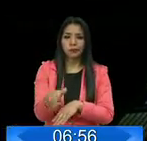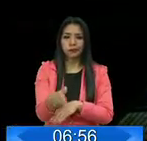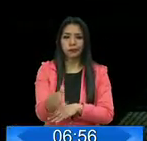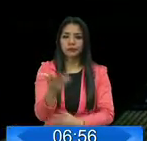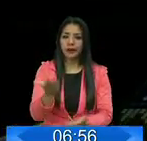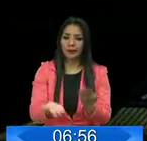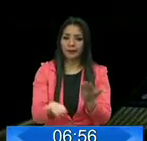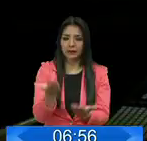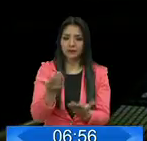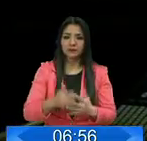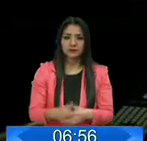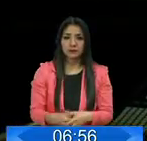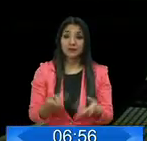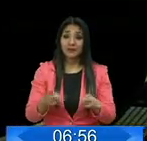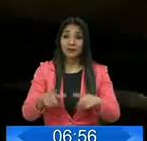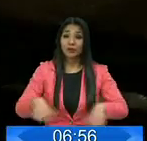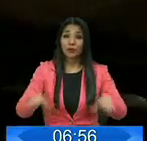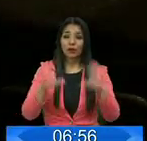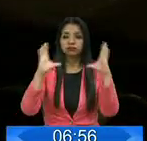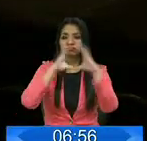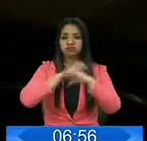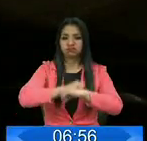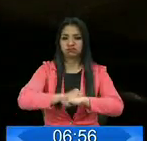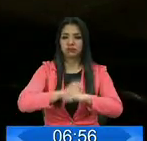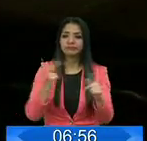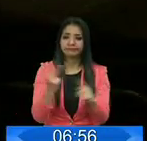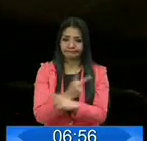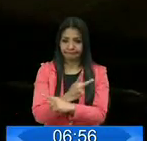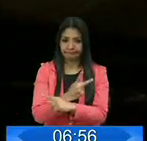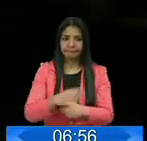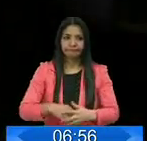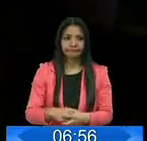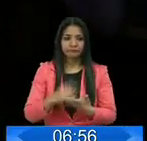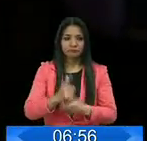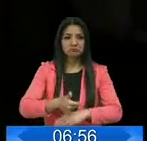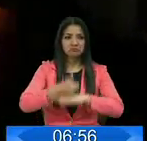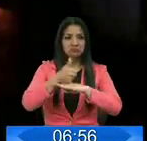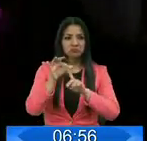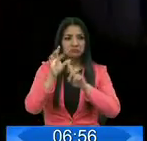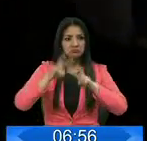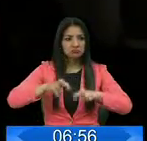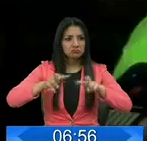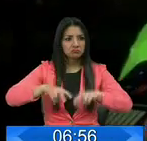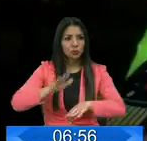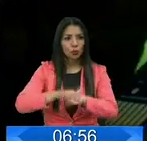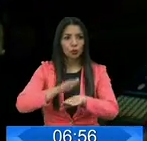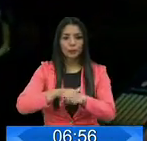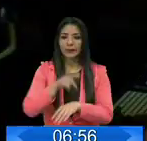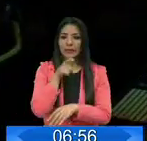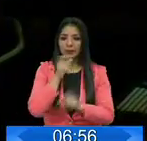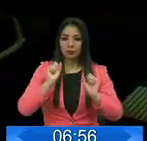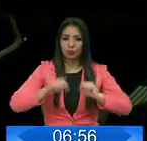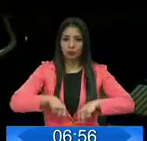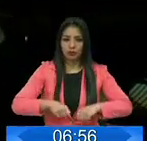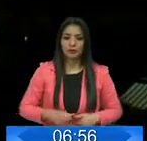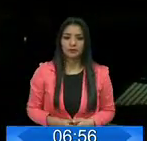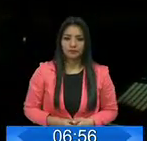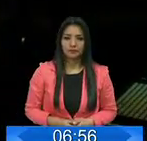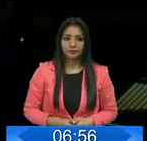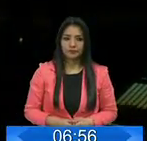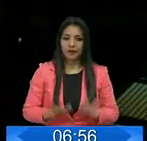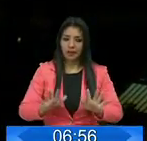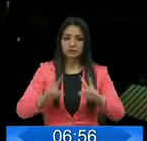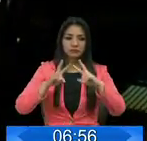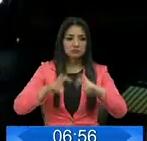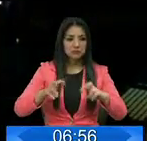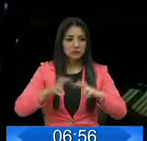acompañado de lo oscuro que es el sector. Personal especializado investiga para determinar responsabilidades. Sí, también se trabaja en eso. Si hay ingesta